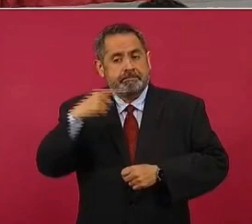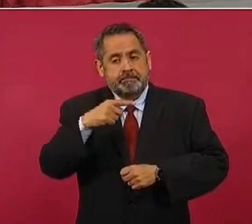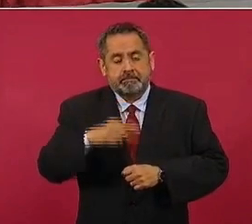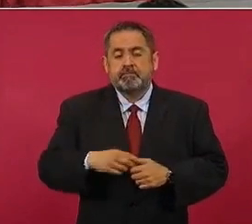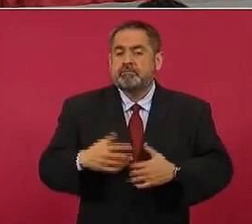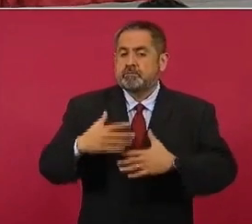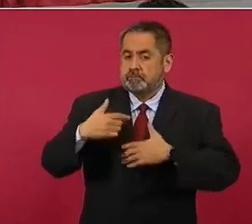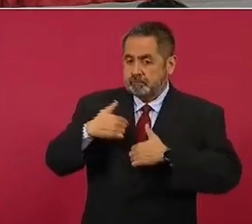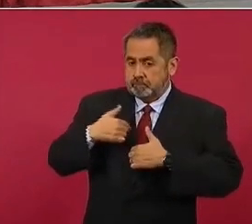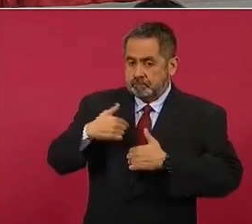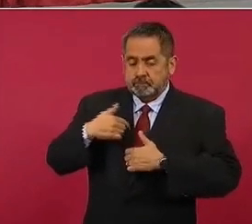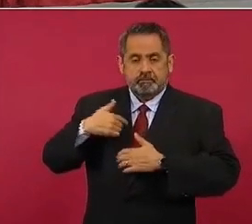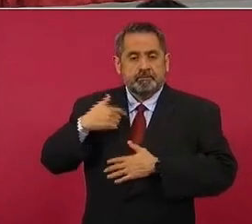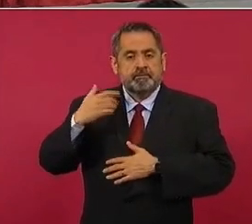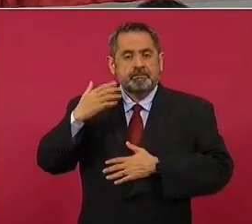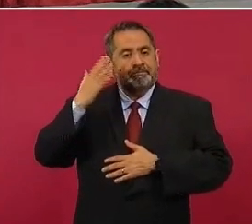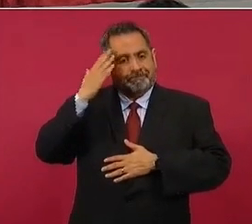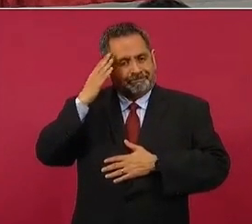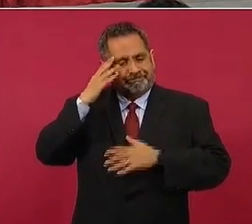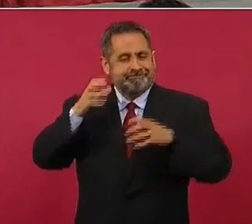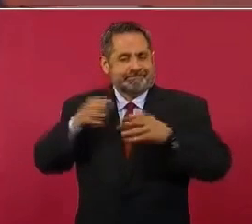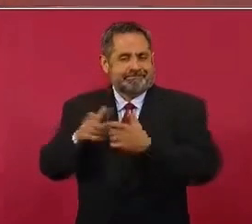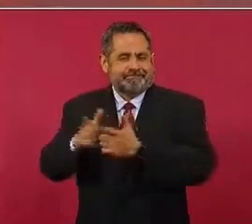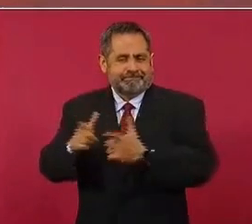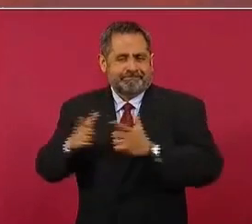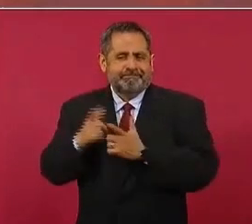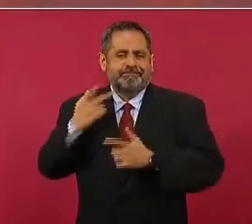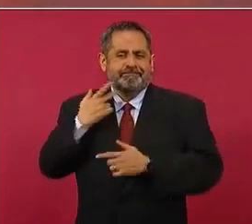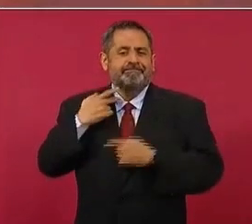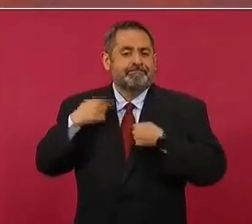siendo yo dirigente de ese partido.